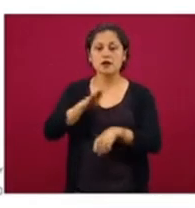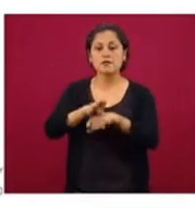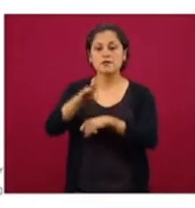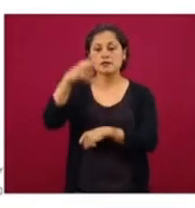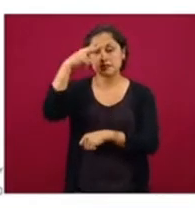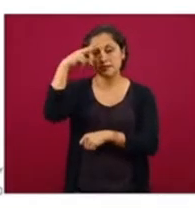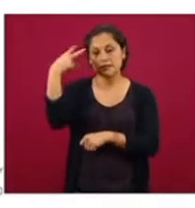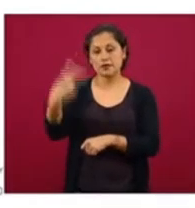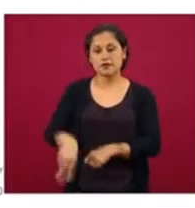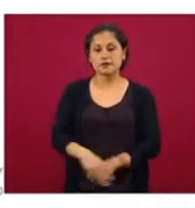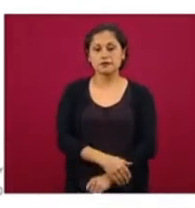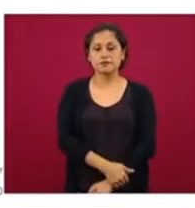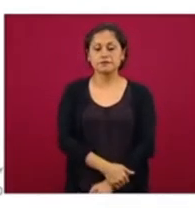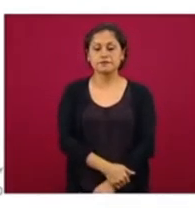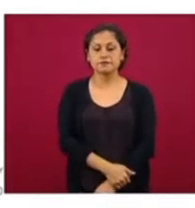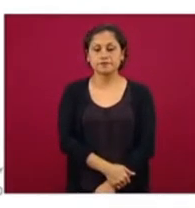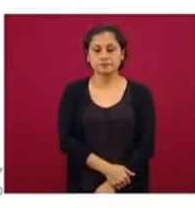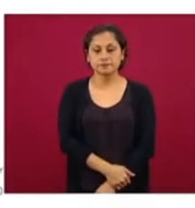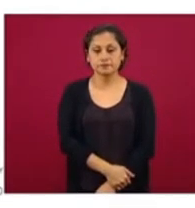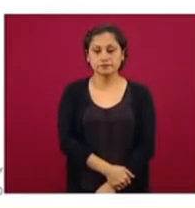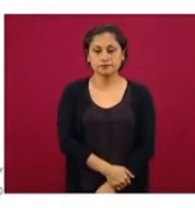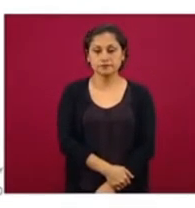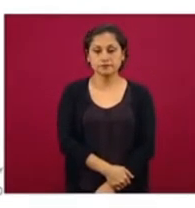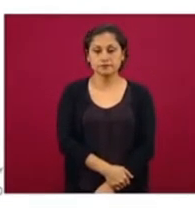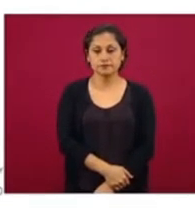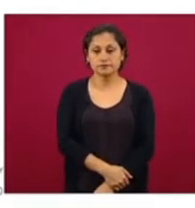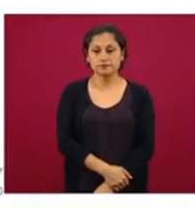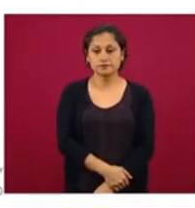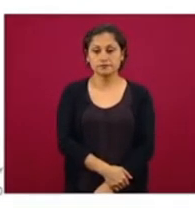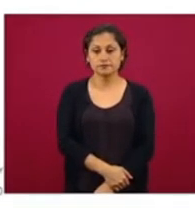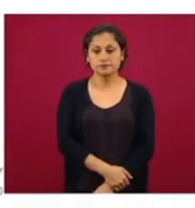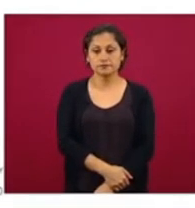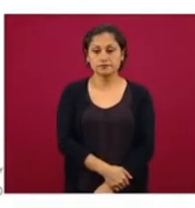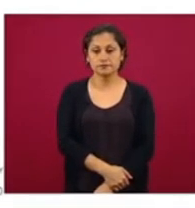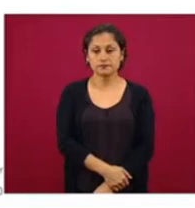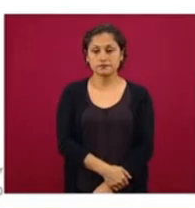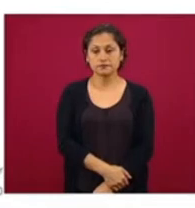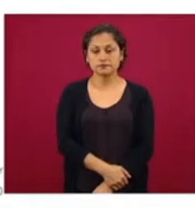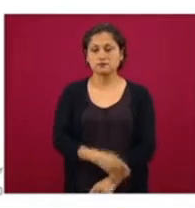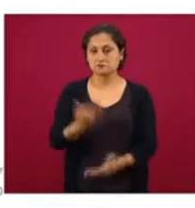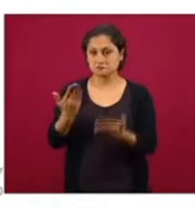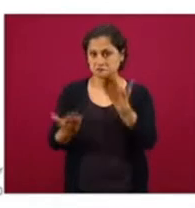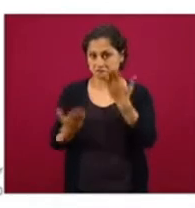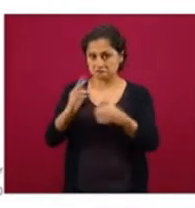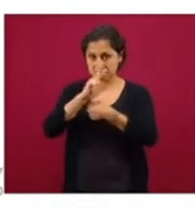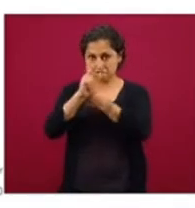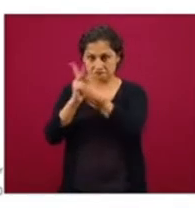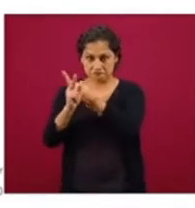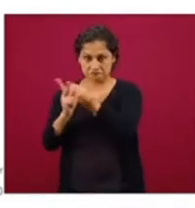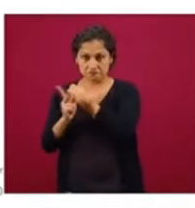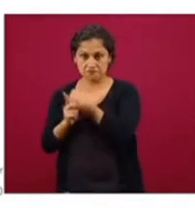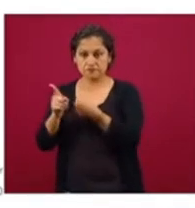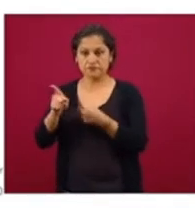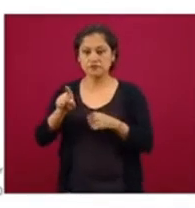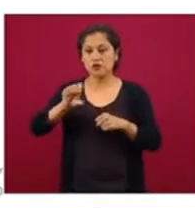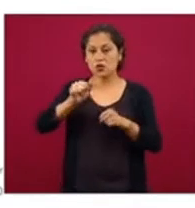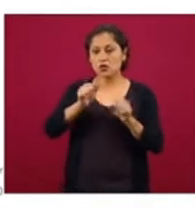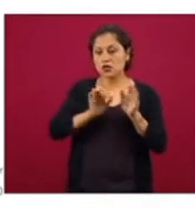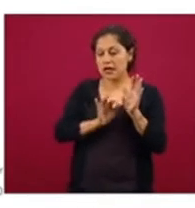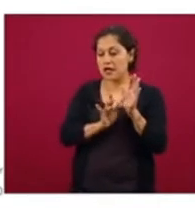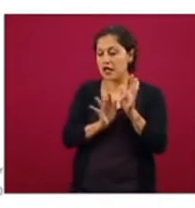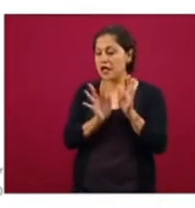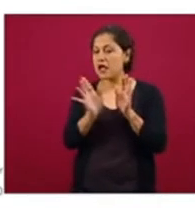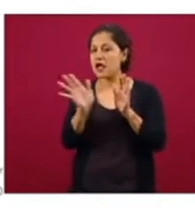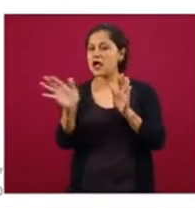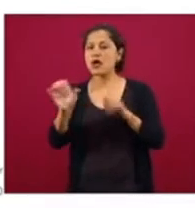México, y ahí van. Son los países que se están comparando aquí. Todas estas otras viboritas grises son el resto